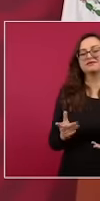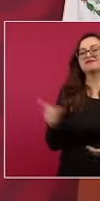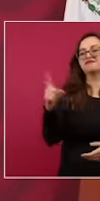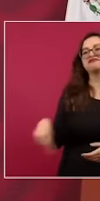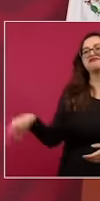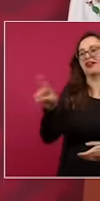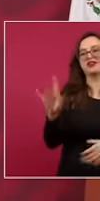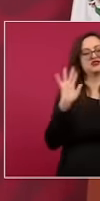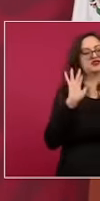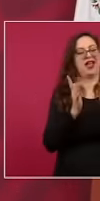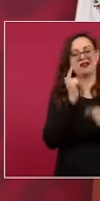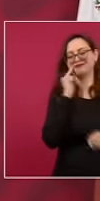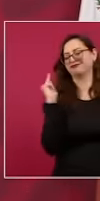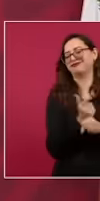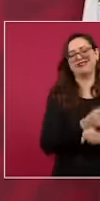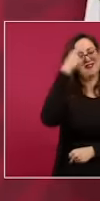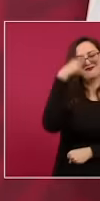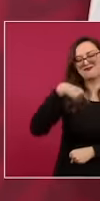el argumento, entre comillas,